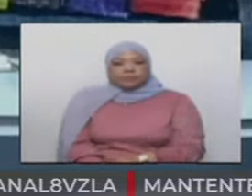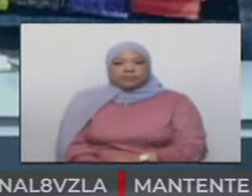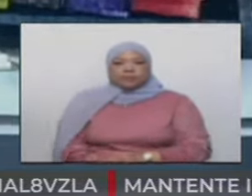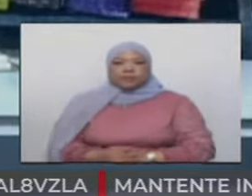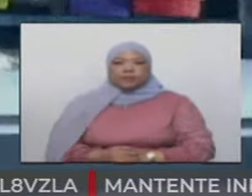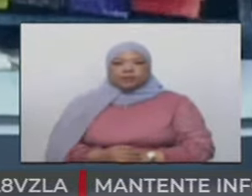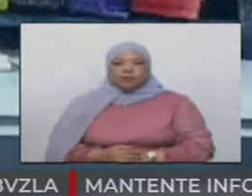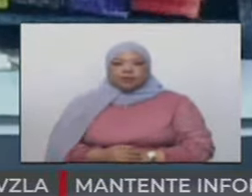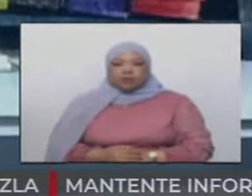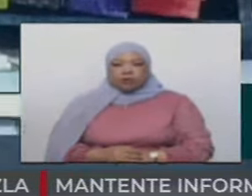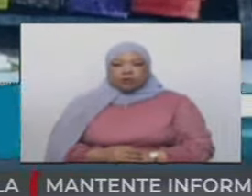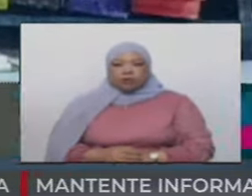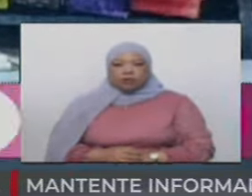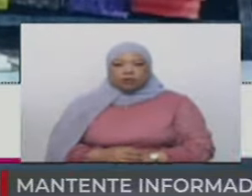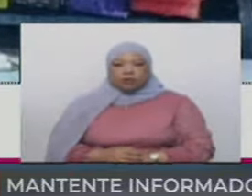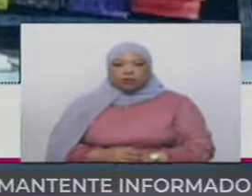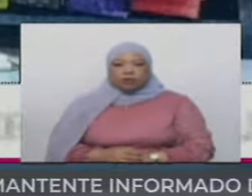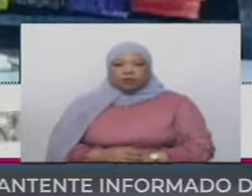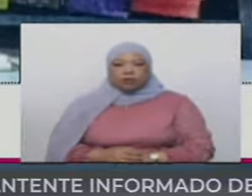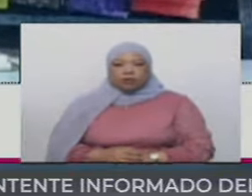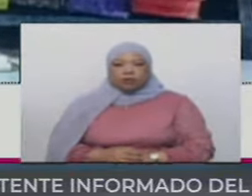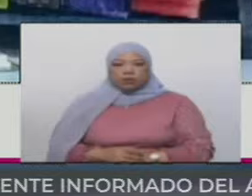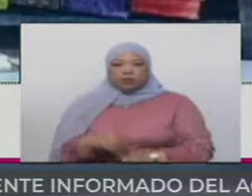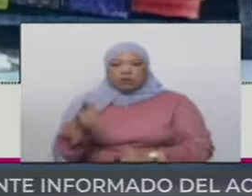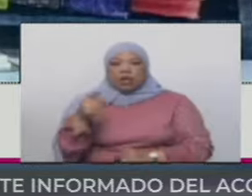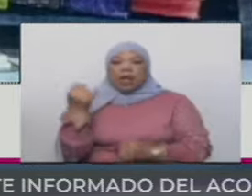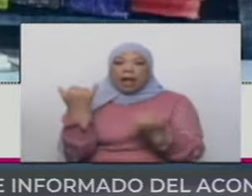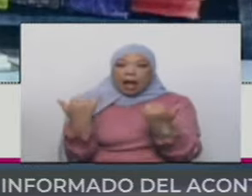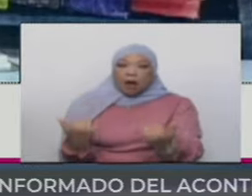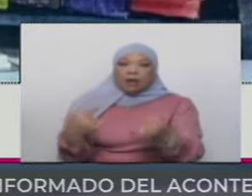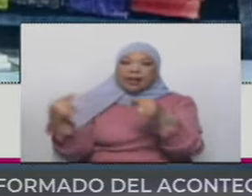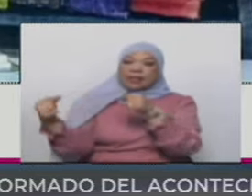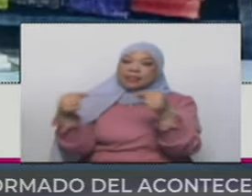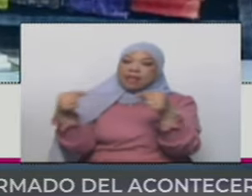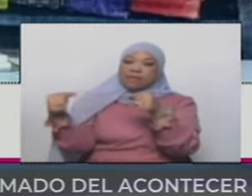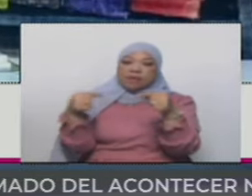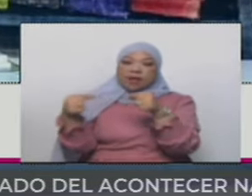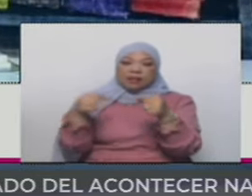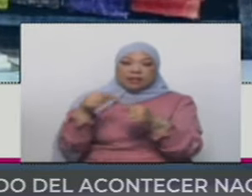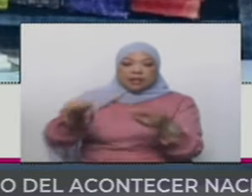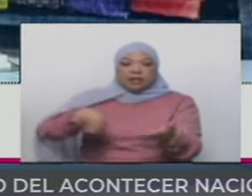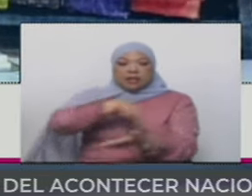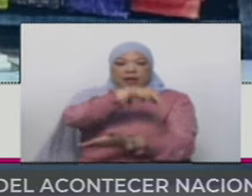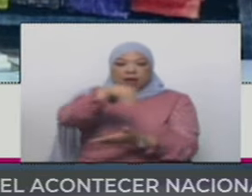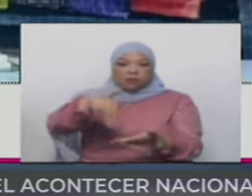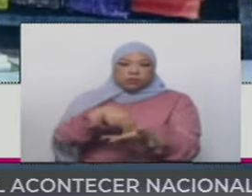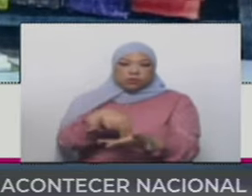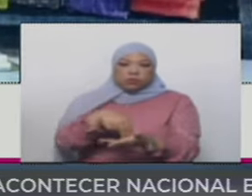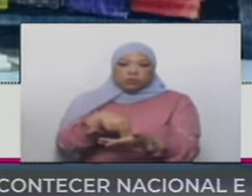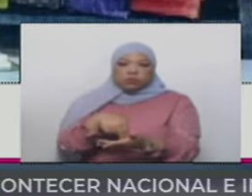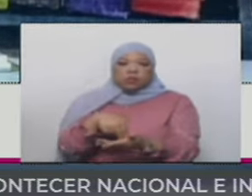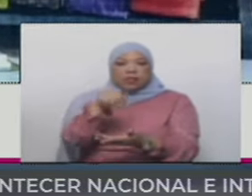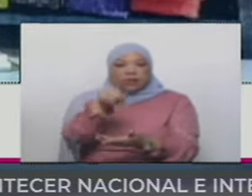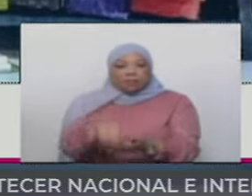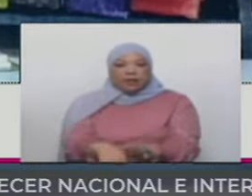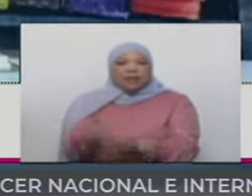Estamos en la fase de debate nacional, de diálogo